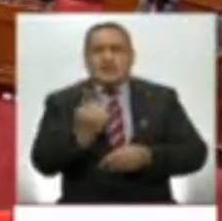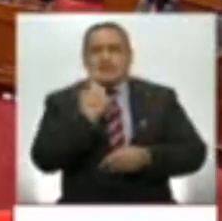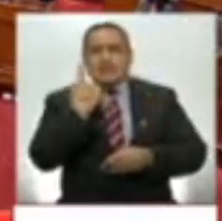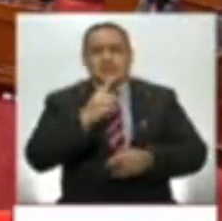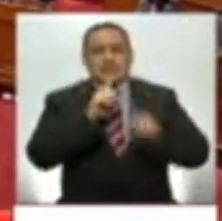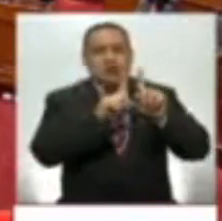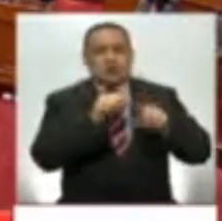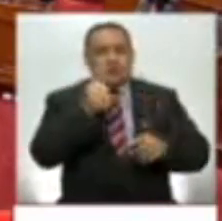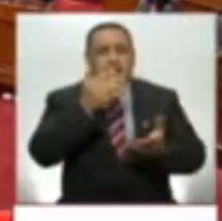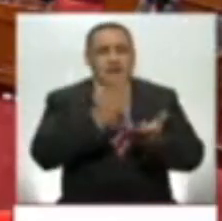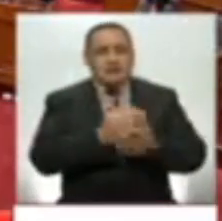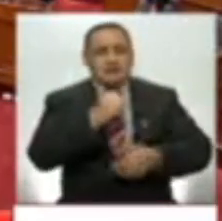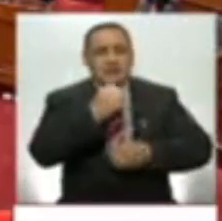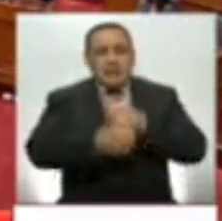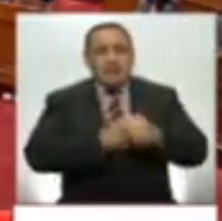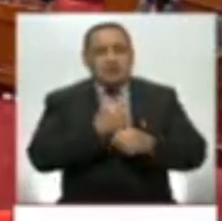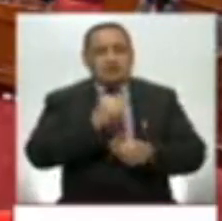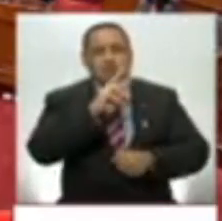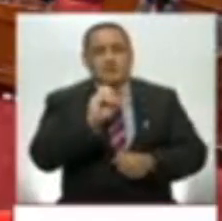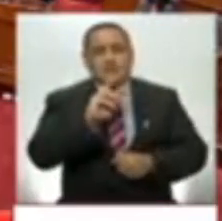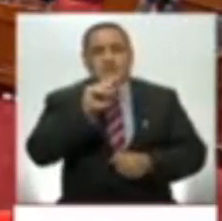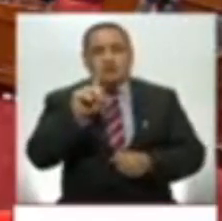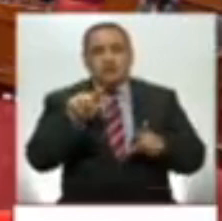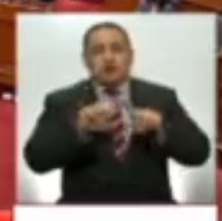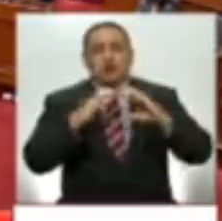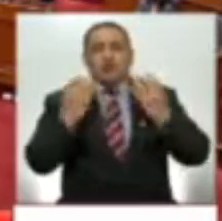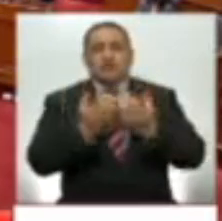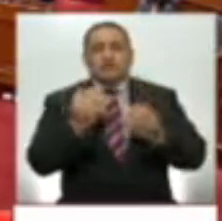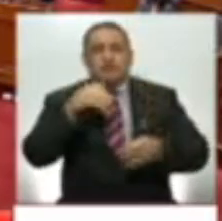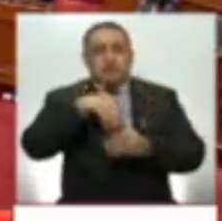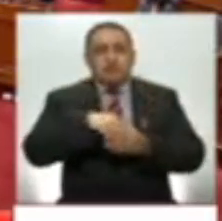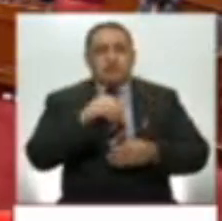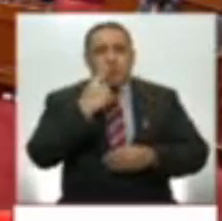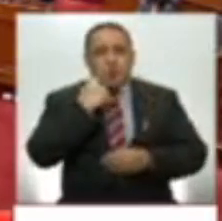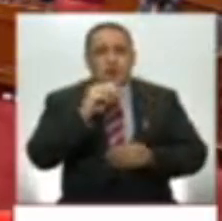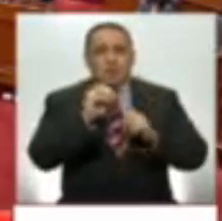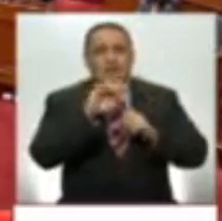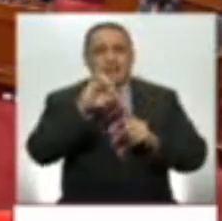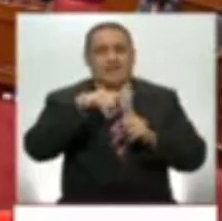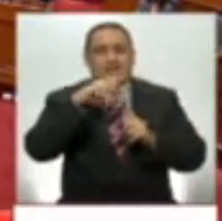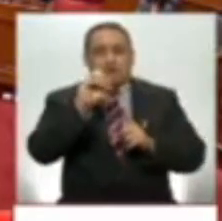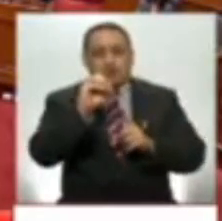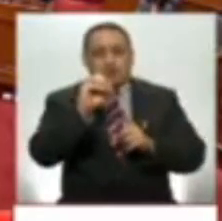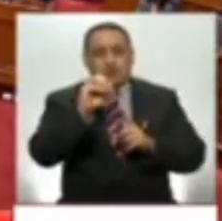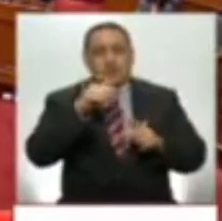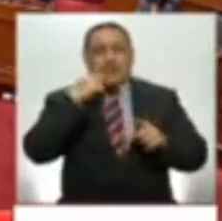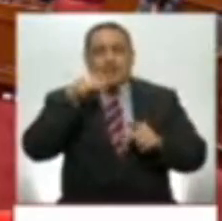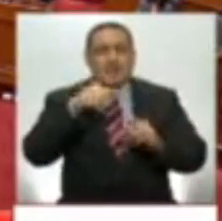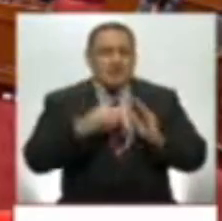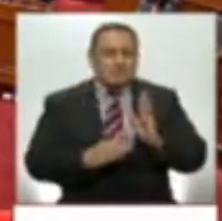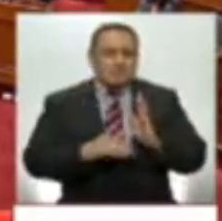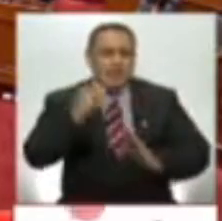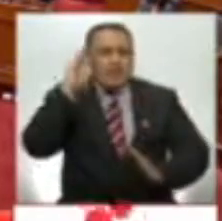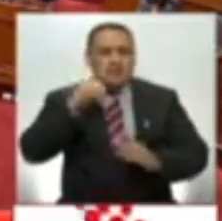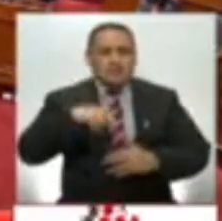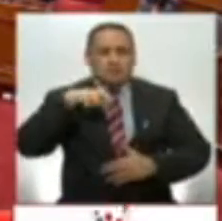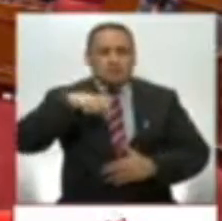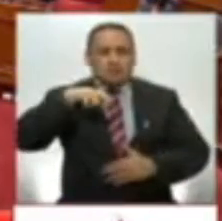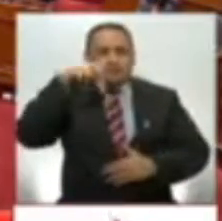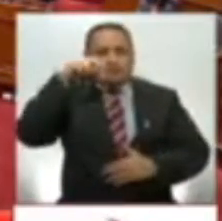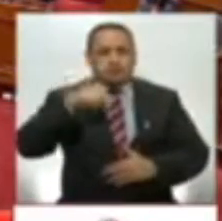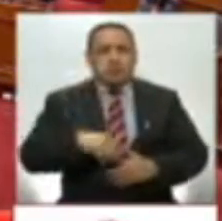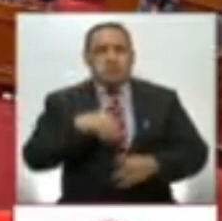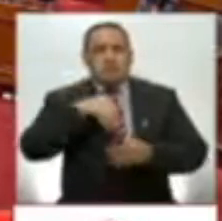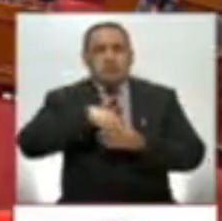del 11 de abril de 2021, el congresista electo Bernardo Jaime Quito Sarmiento es quien ha obtenido la mayor